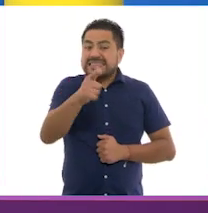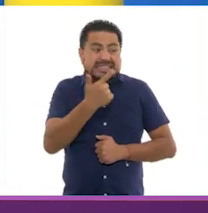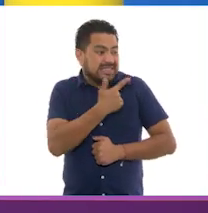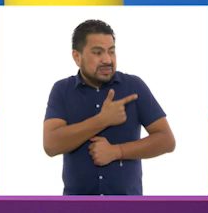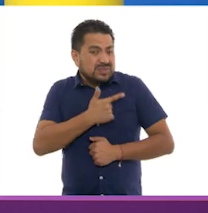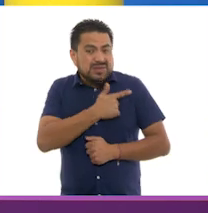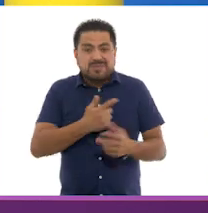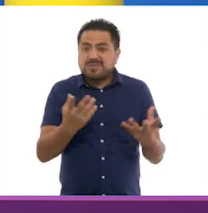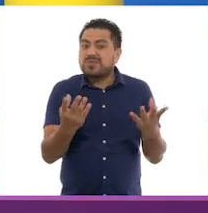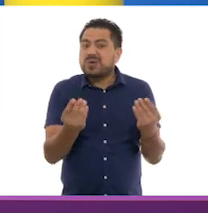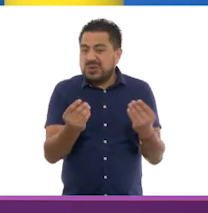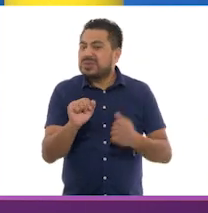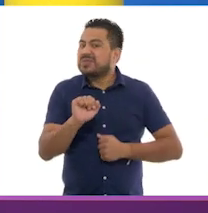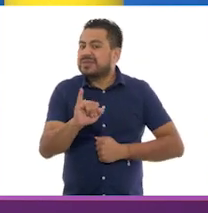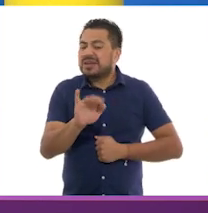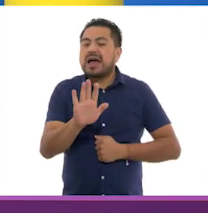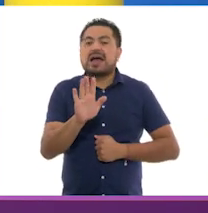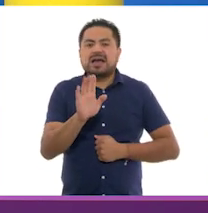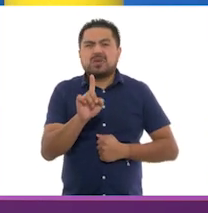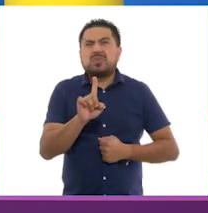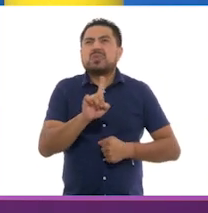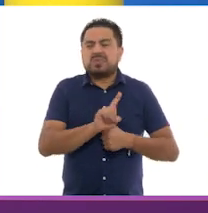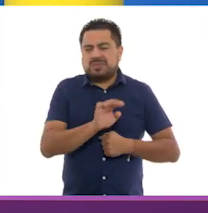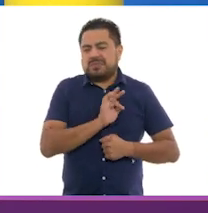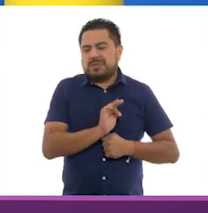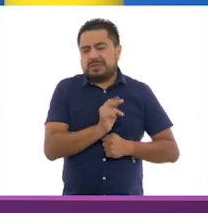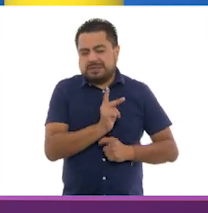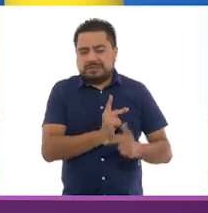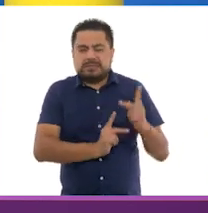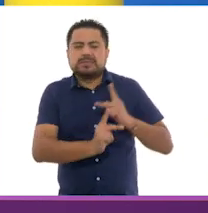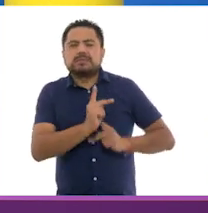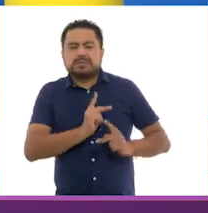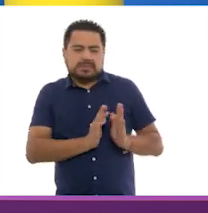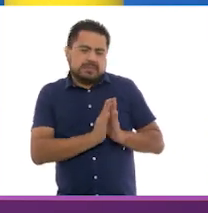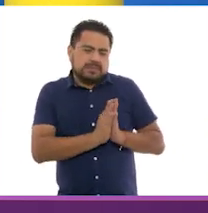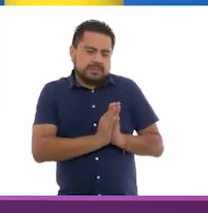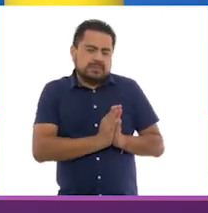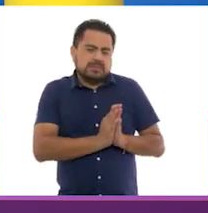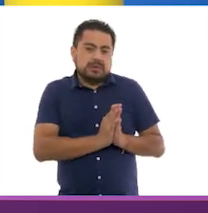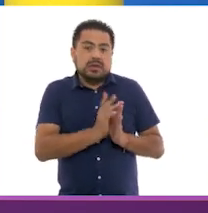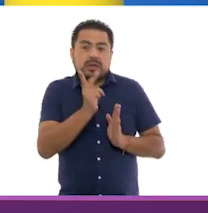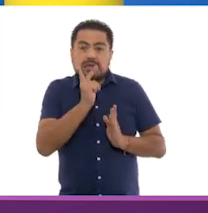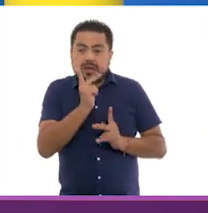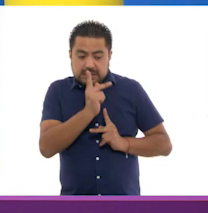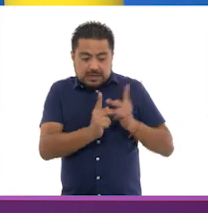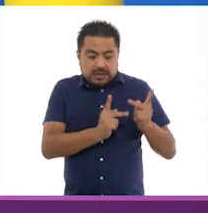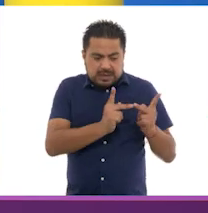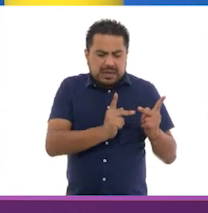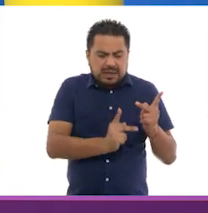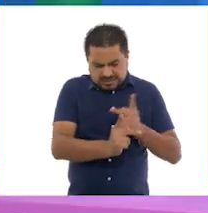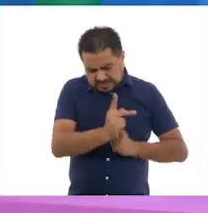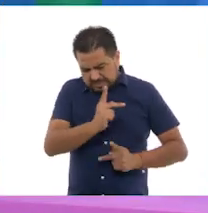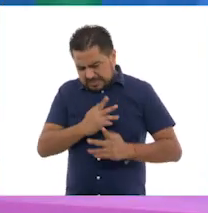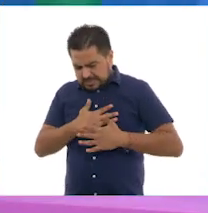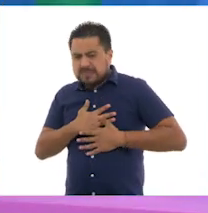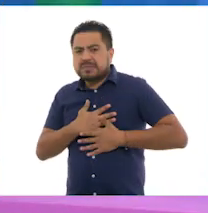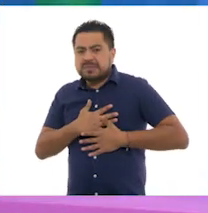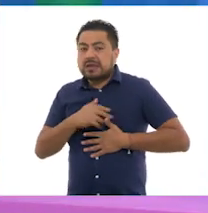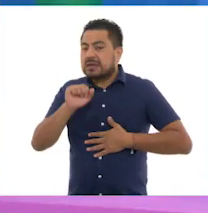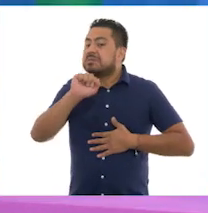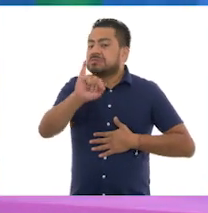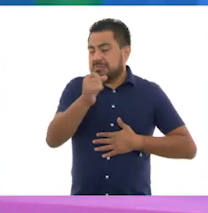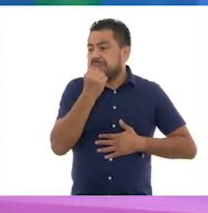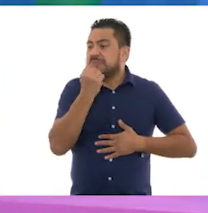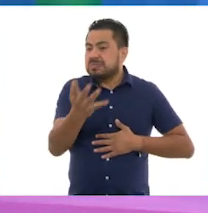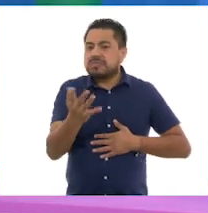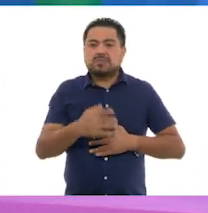gustaba muchísimo. A ver, ¿qué día me lo prestas, por favor? Si te lo presta tu papá también. Sí, estaría genial.